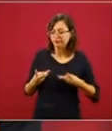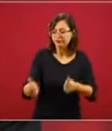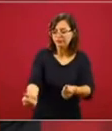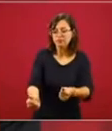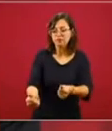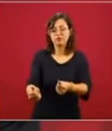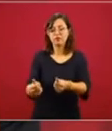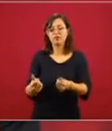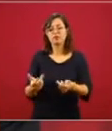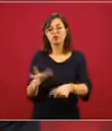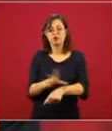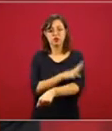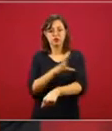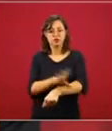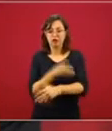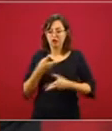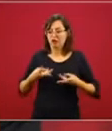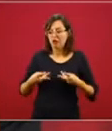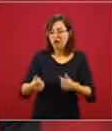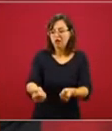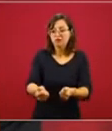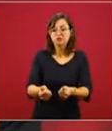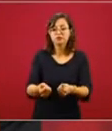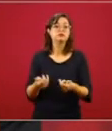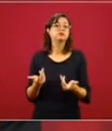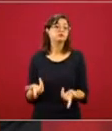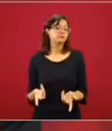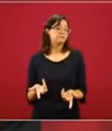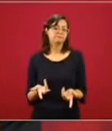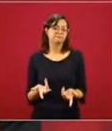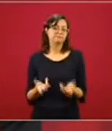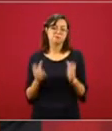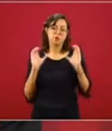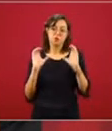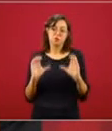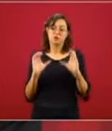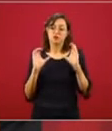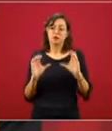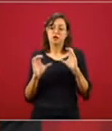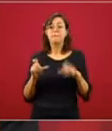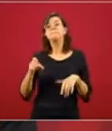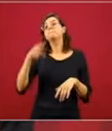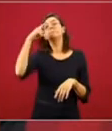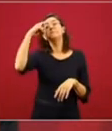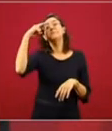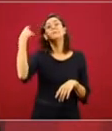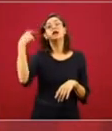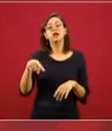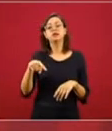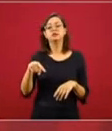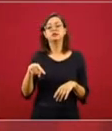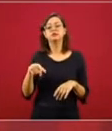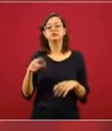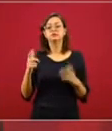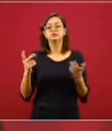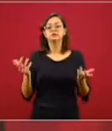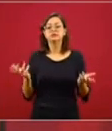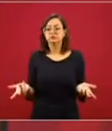la energía eléctrica y garantizando que se